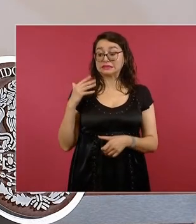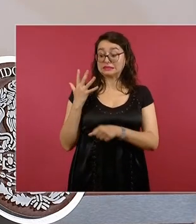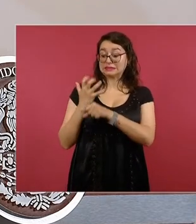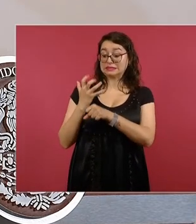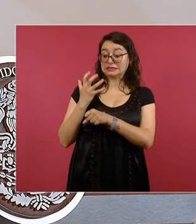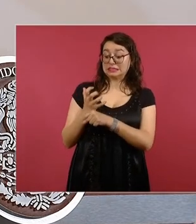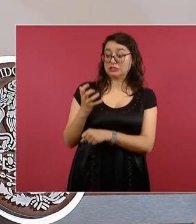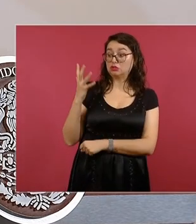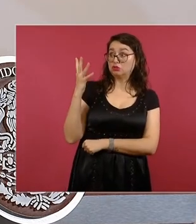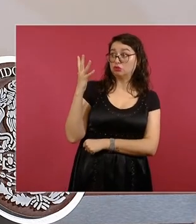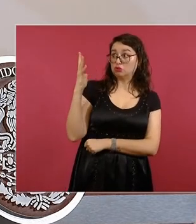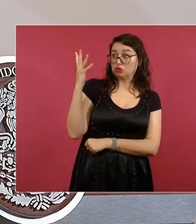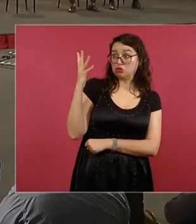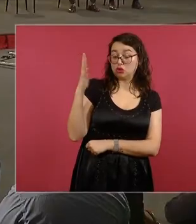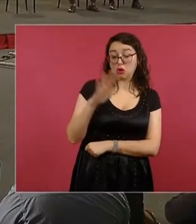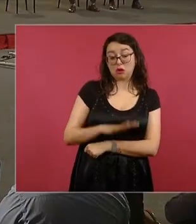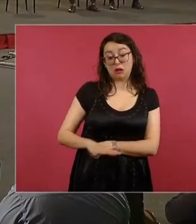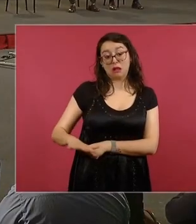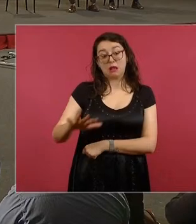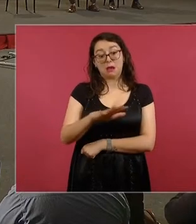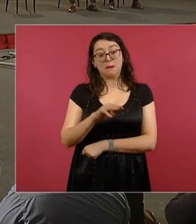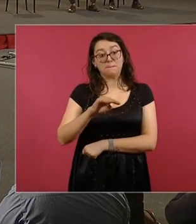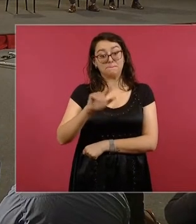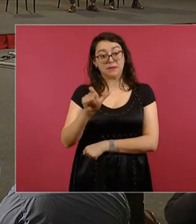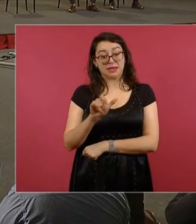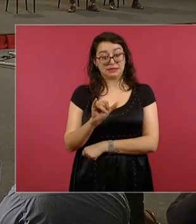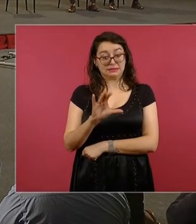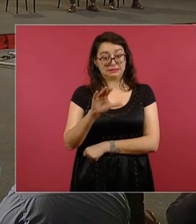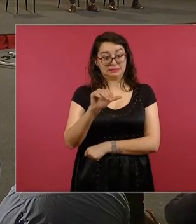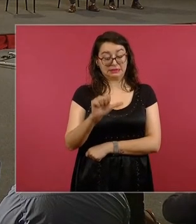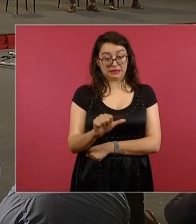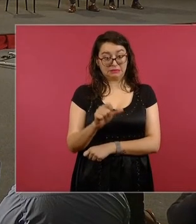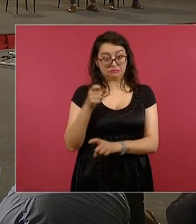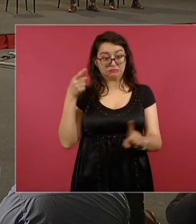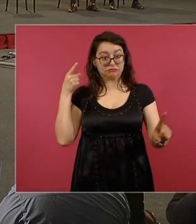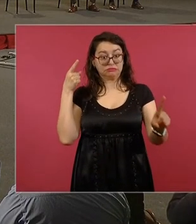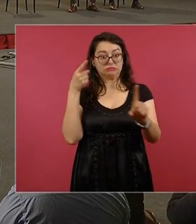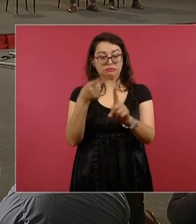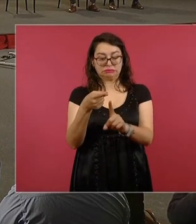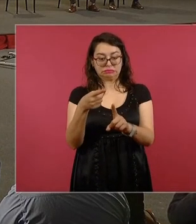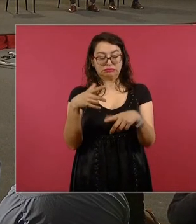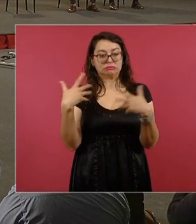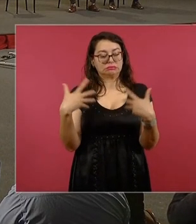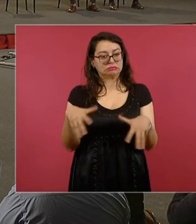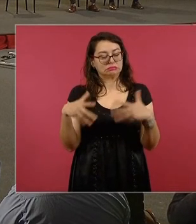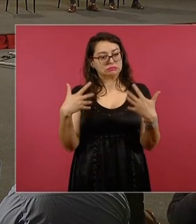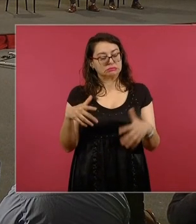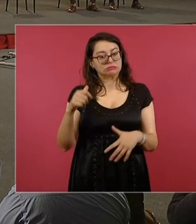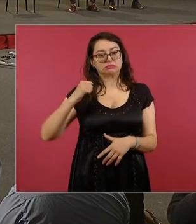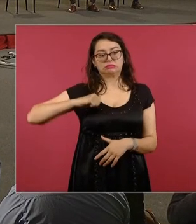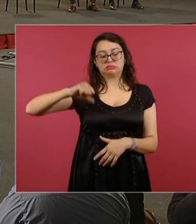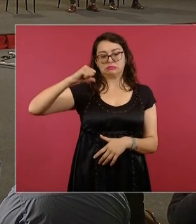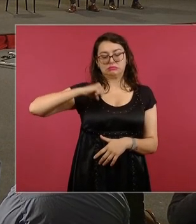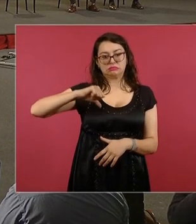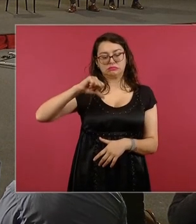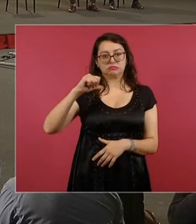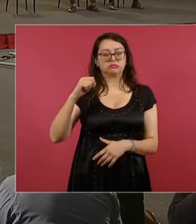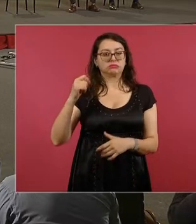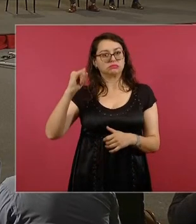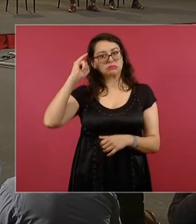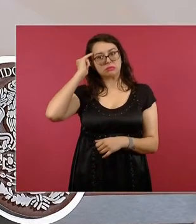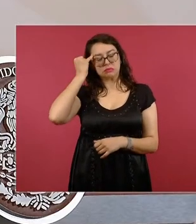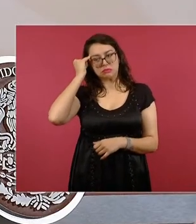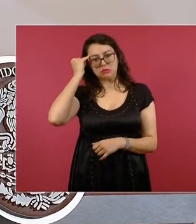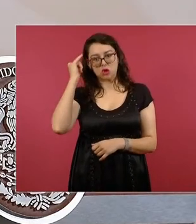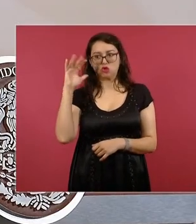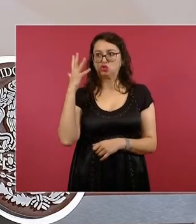sol, en el panteón mexica, es prueba del lugar central que el sol ocupó tanto para las civilizaciones mesoamericanas como